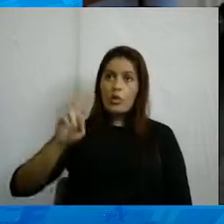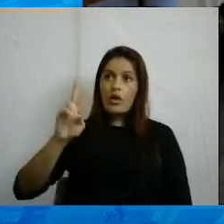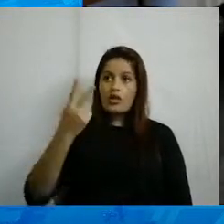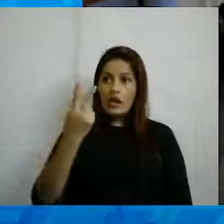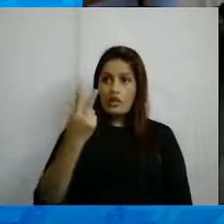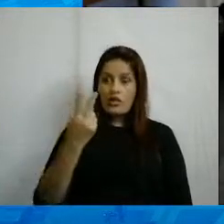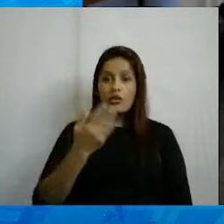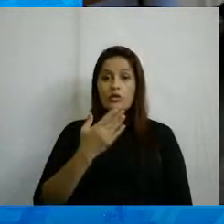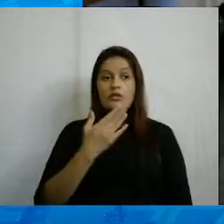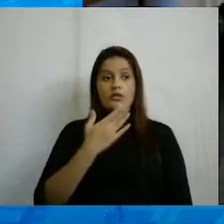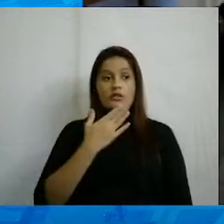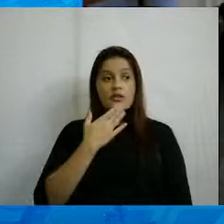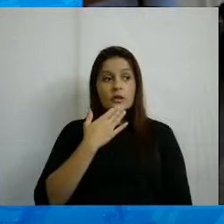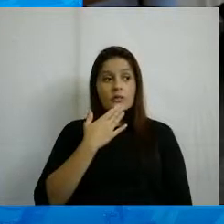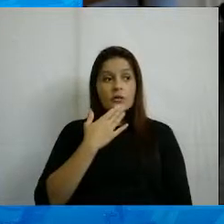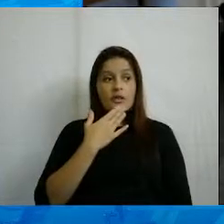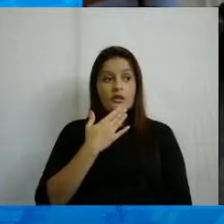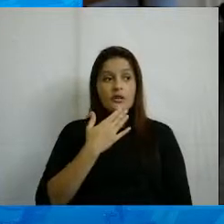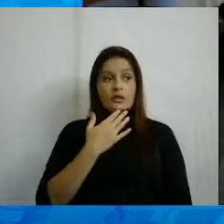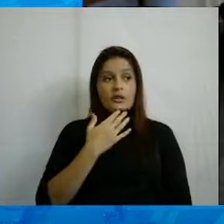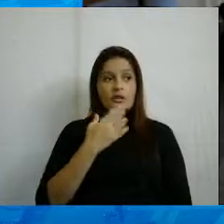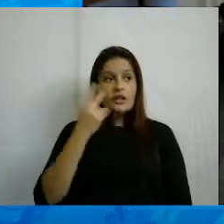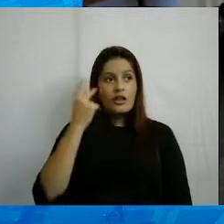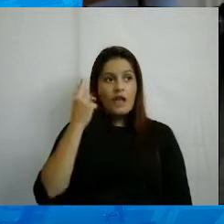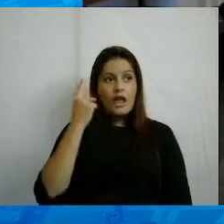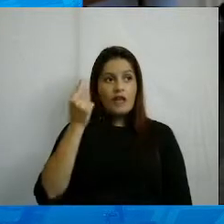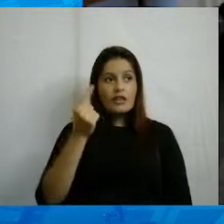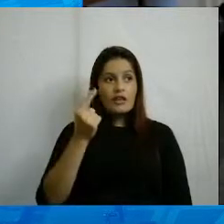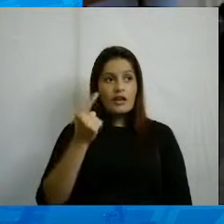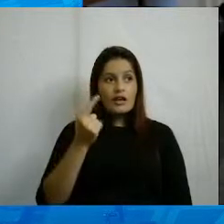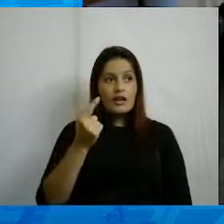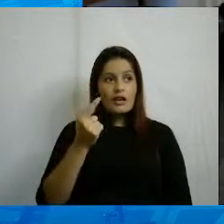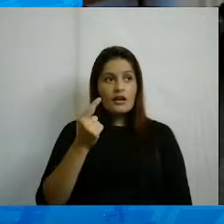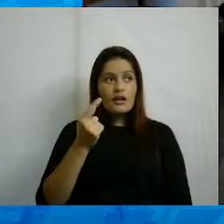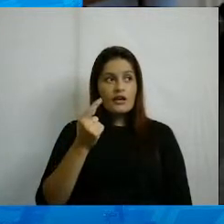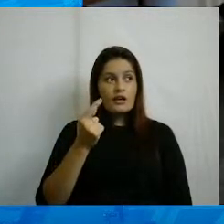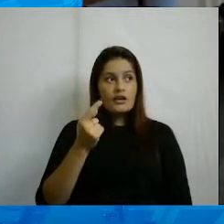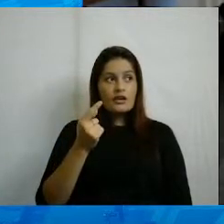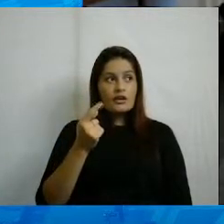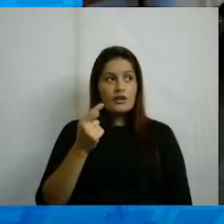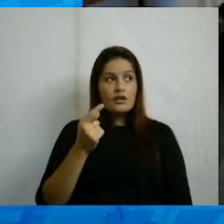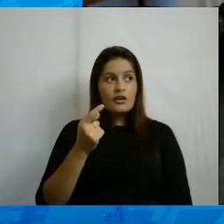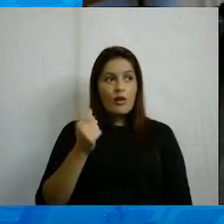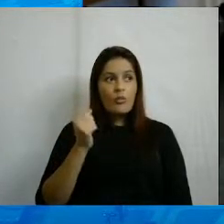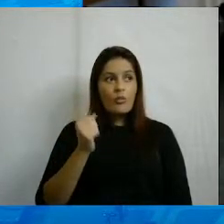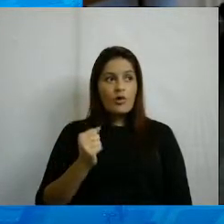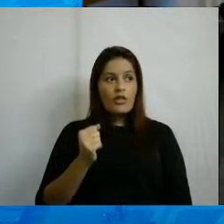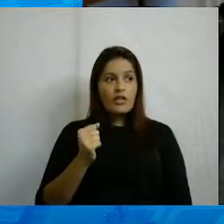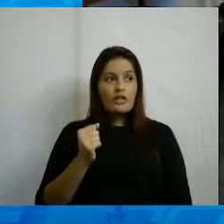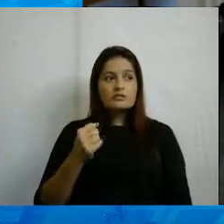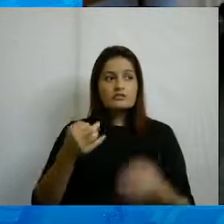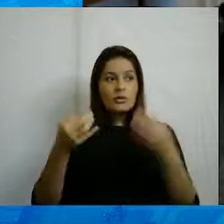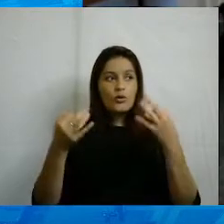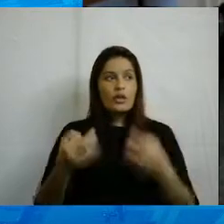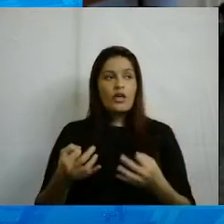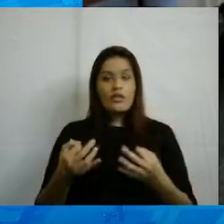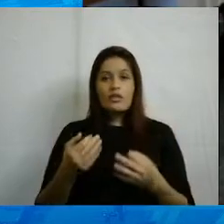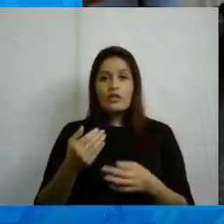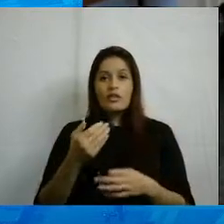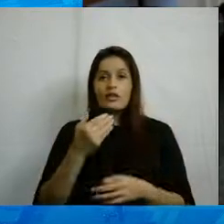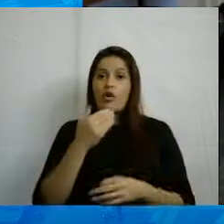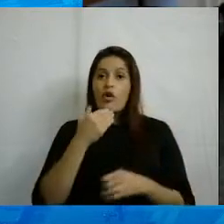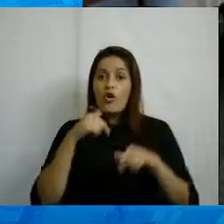Y también que la idea justamente y las proyecciones es fortalecer seguridad. Hoy día efectivamente para